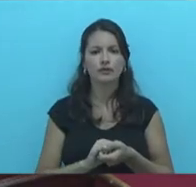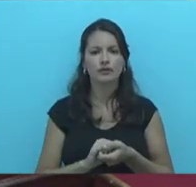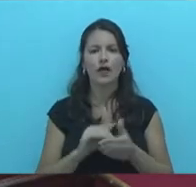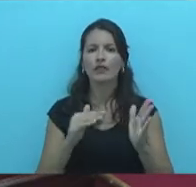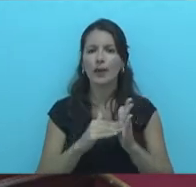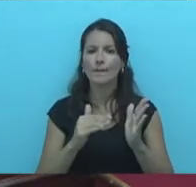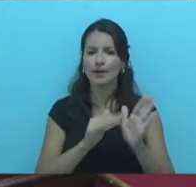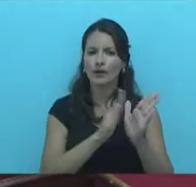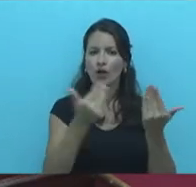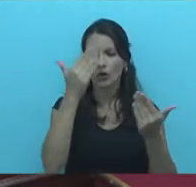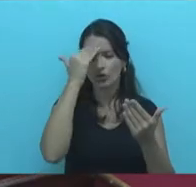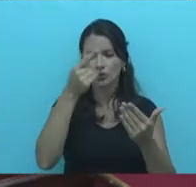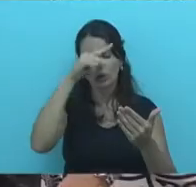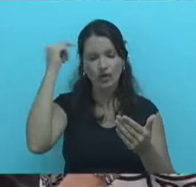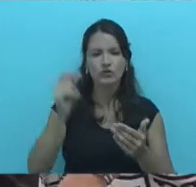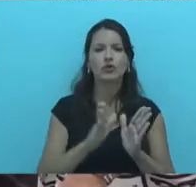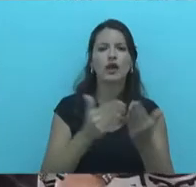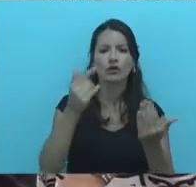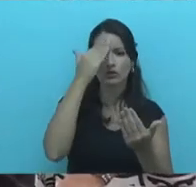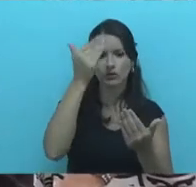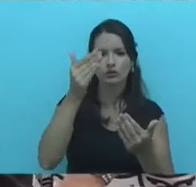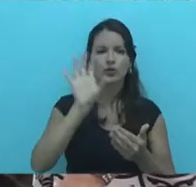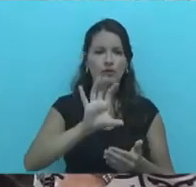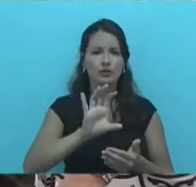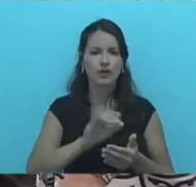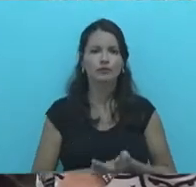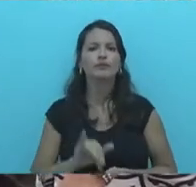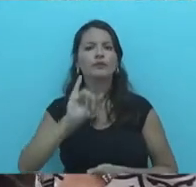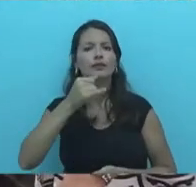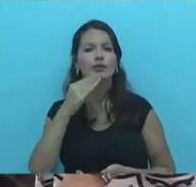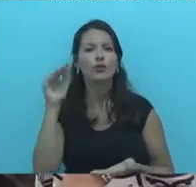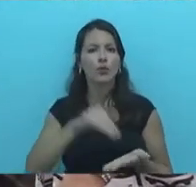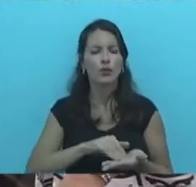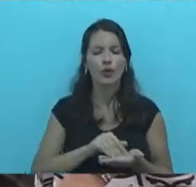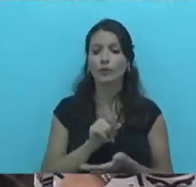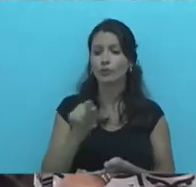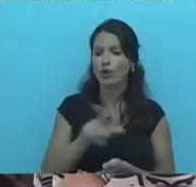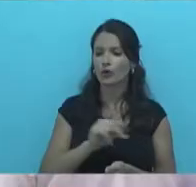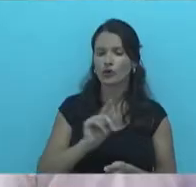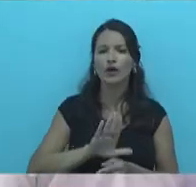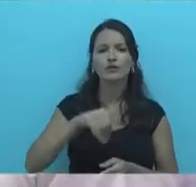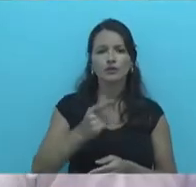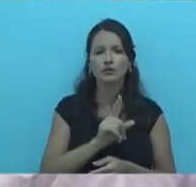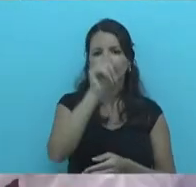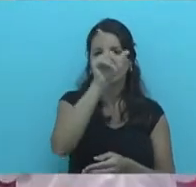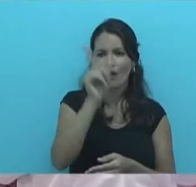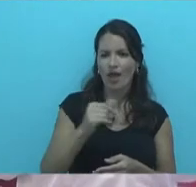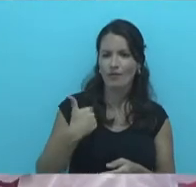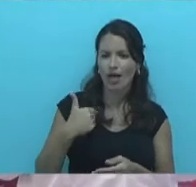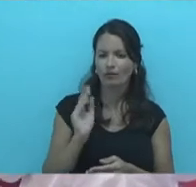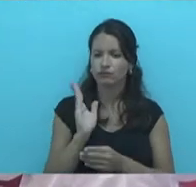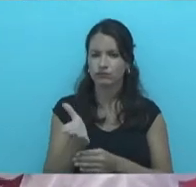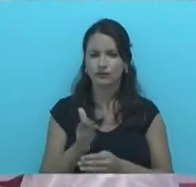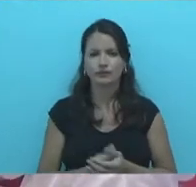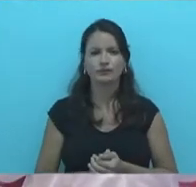las constituciones nacional y provincial. Sí, juro. Si así no lo hicieres, Dios y la patria lo demanden.